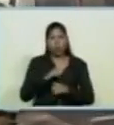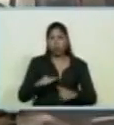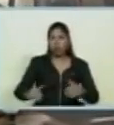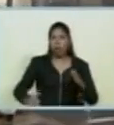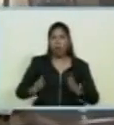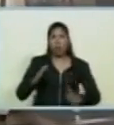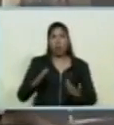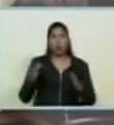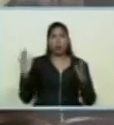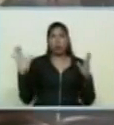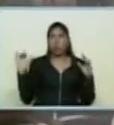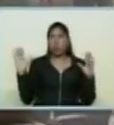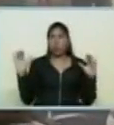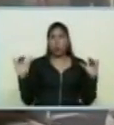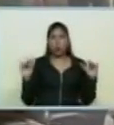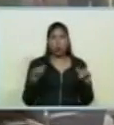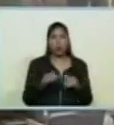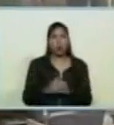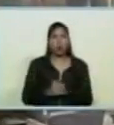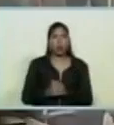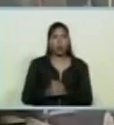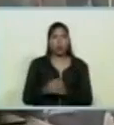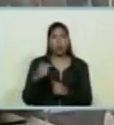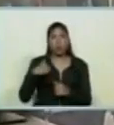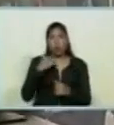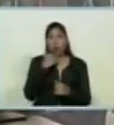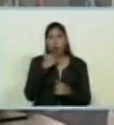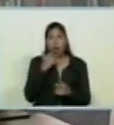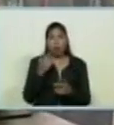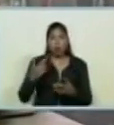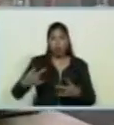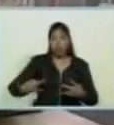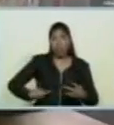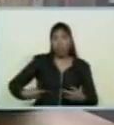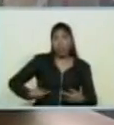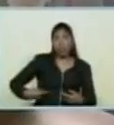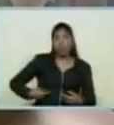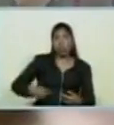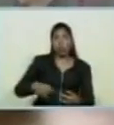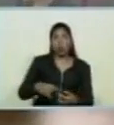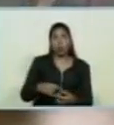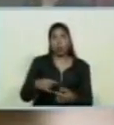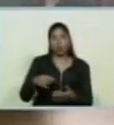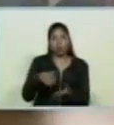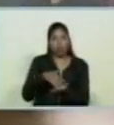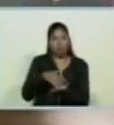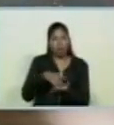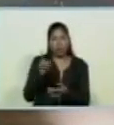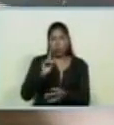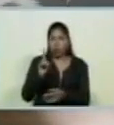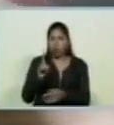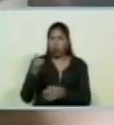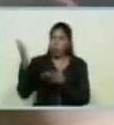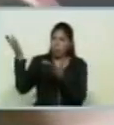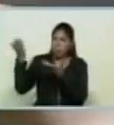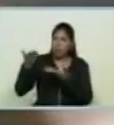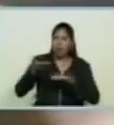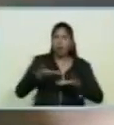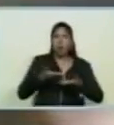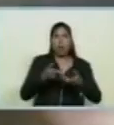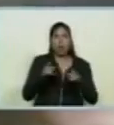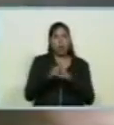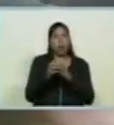demonios y no me rinda sus combates y tentaciones. Mandad a vuestros ángeles que me